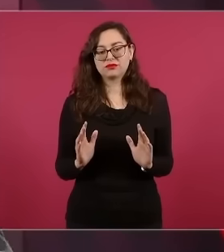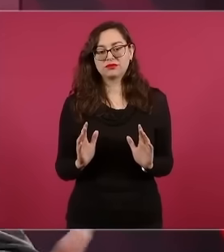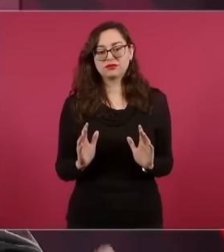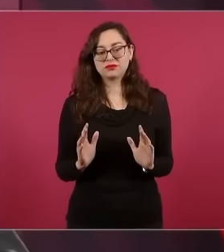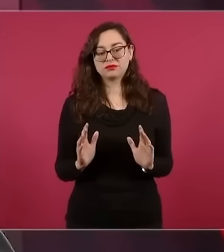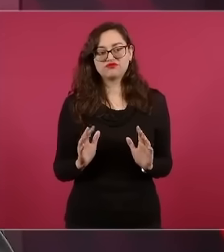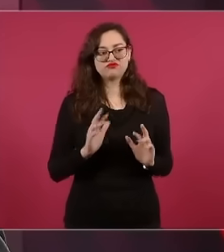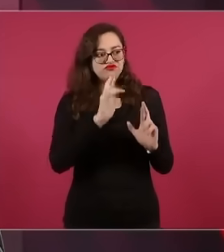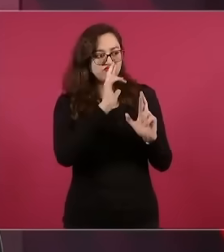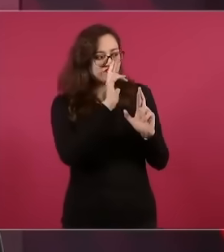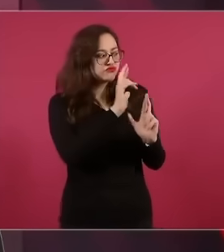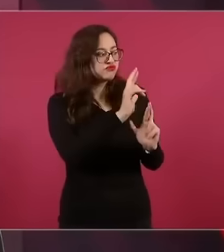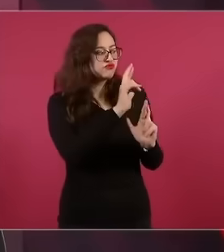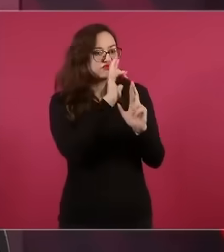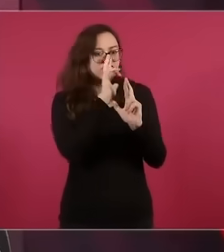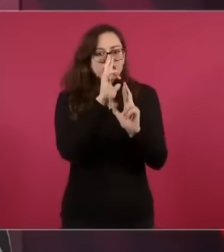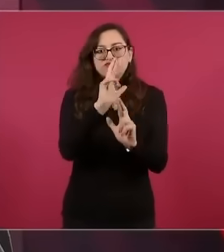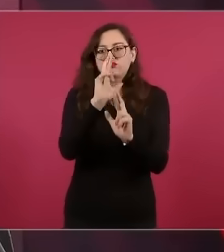respetar.